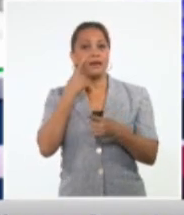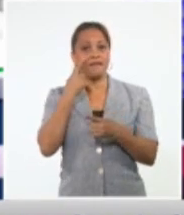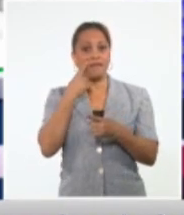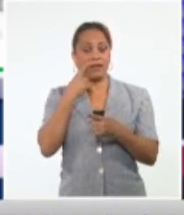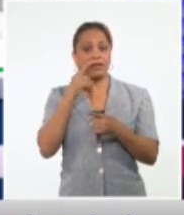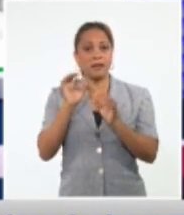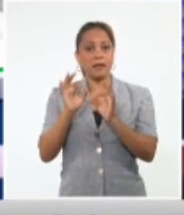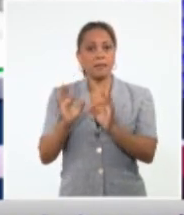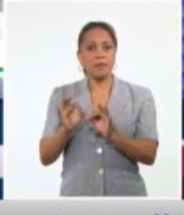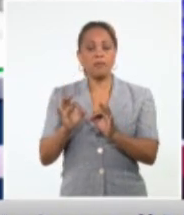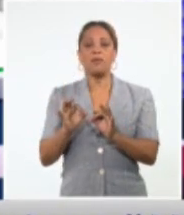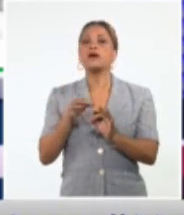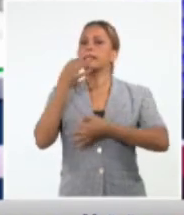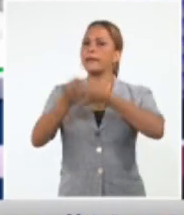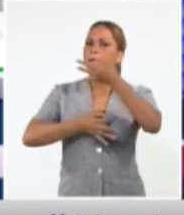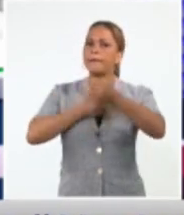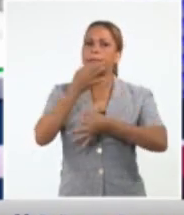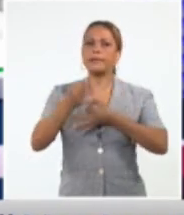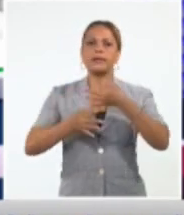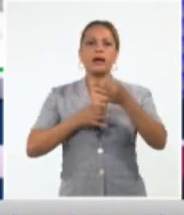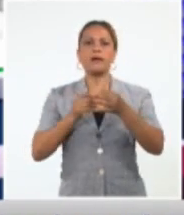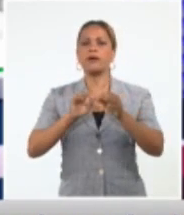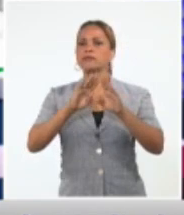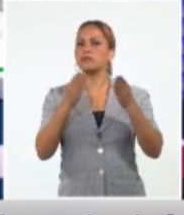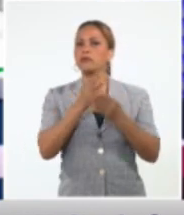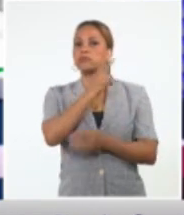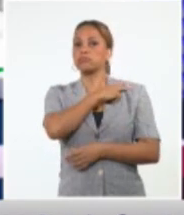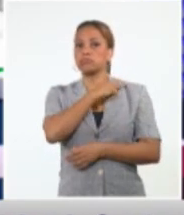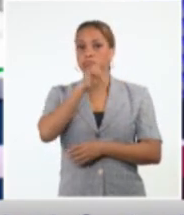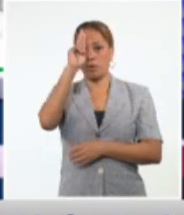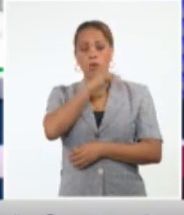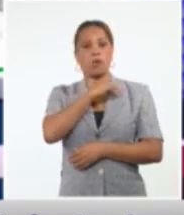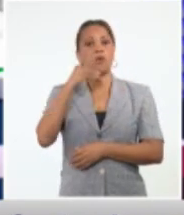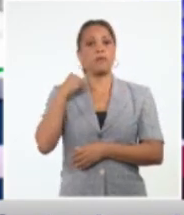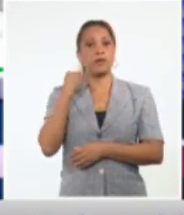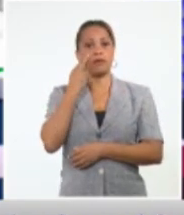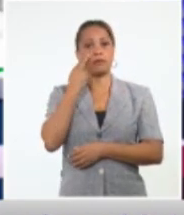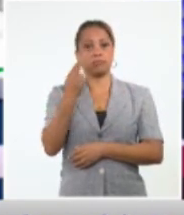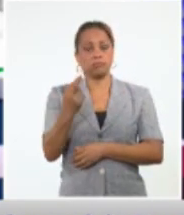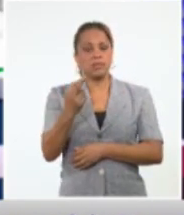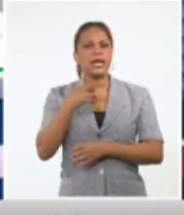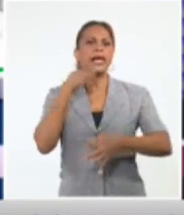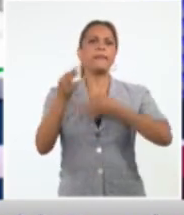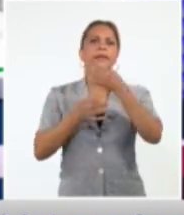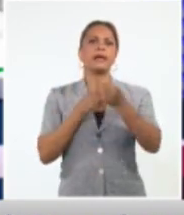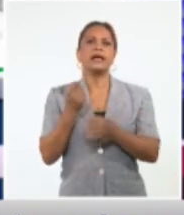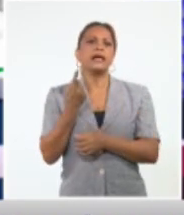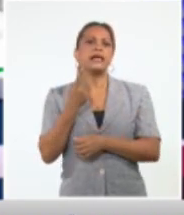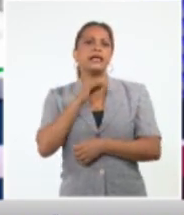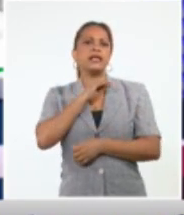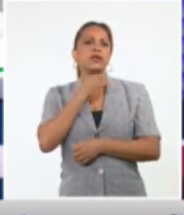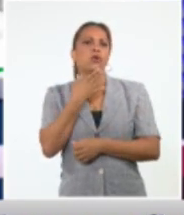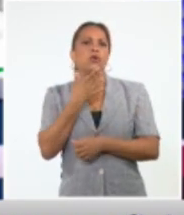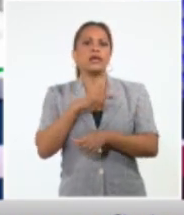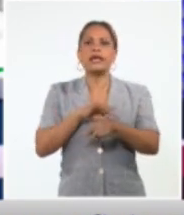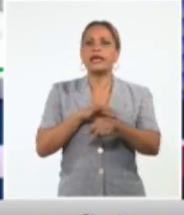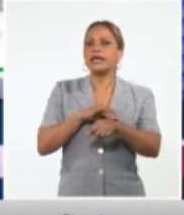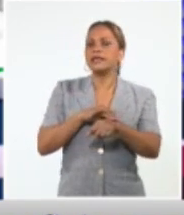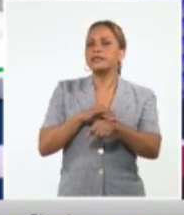se explicaba por parte de una autoridad sanitaria reconocida que los primeros síntomas parecen ser muy